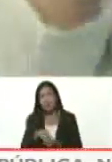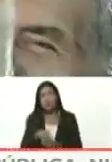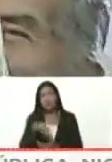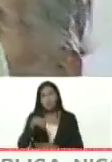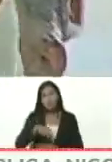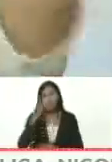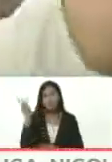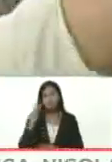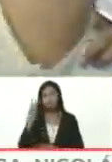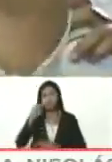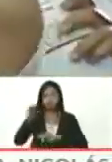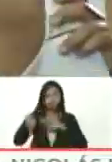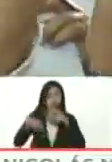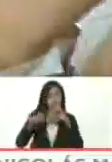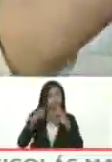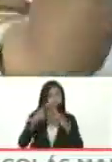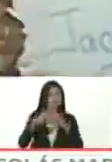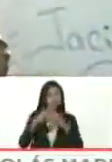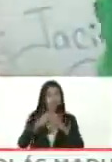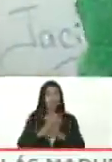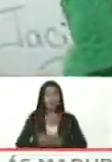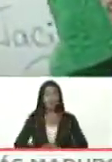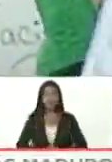Venezuela, jamás.